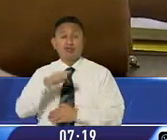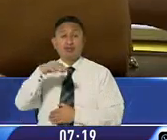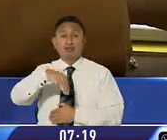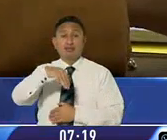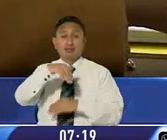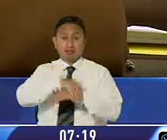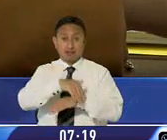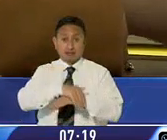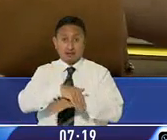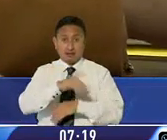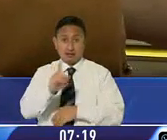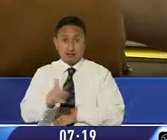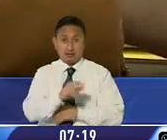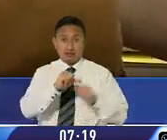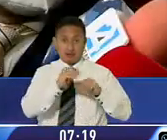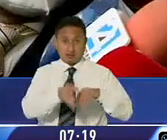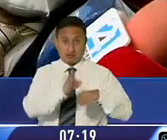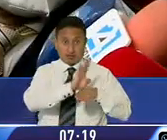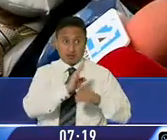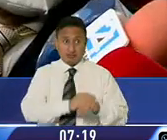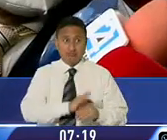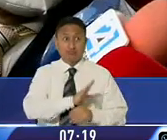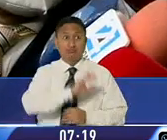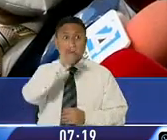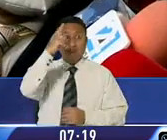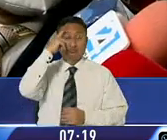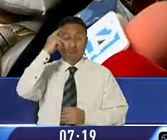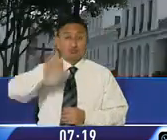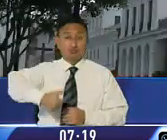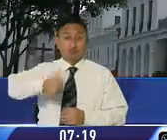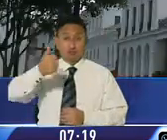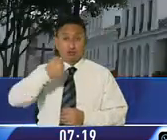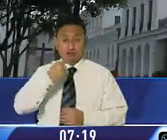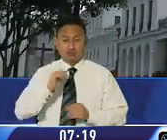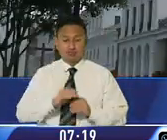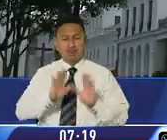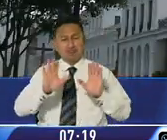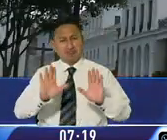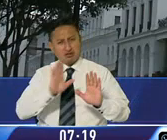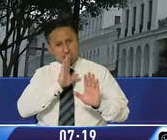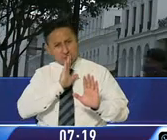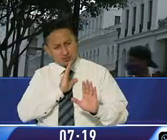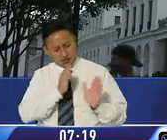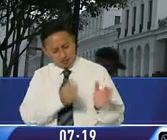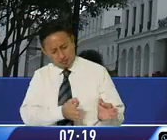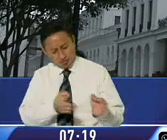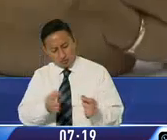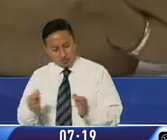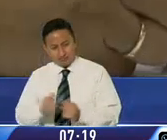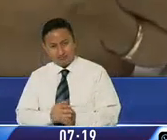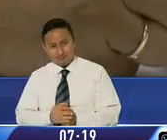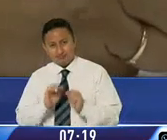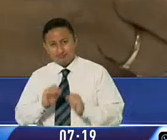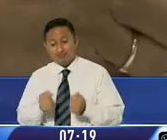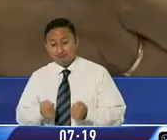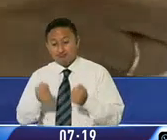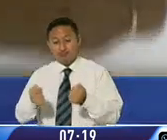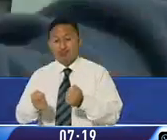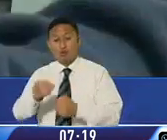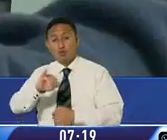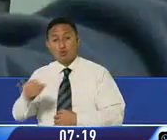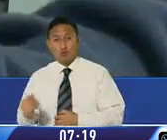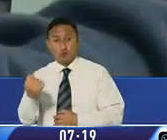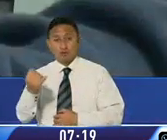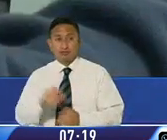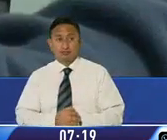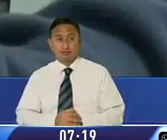martes al legislativo, pero el gobierno de Guillermo Lasso indicó que se tomarán unos días más. A más tardar, la entrega sería este